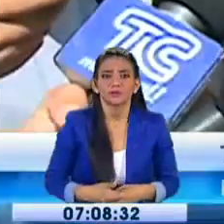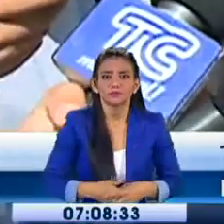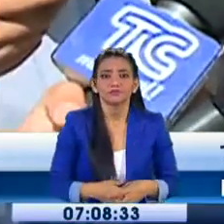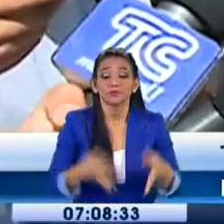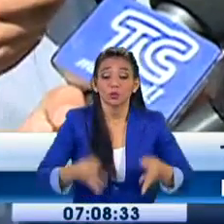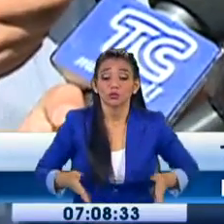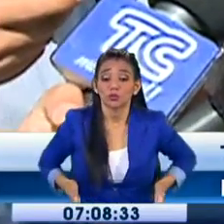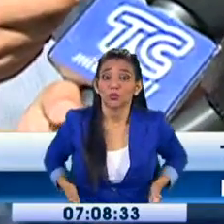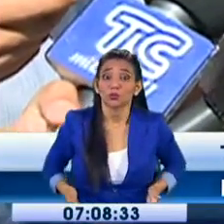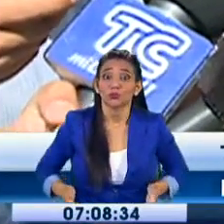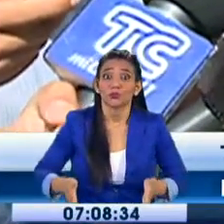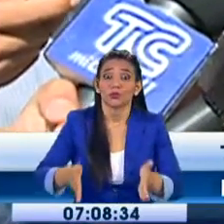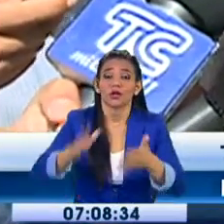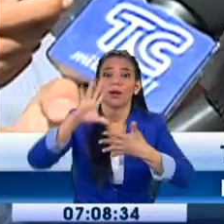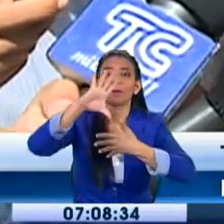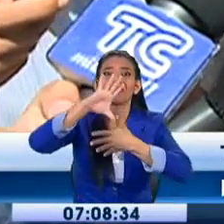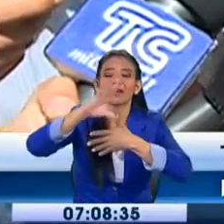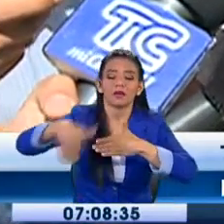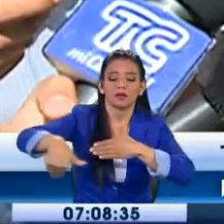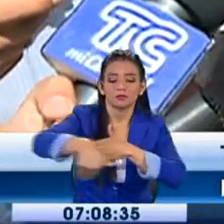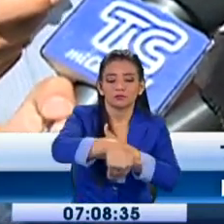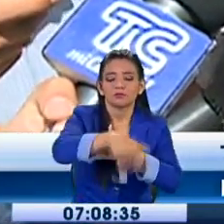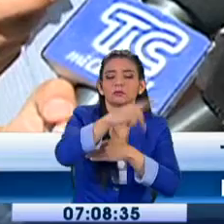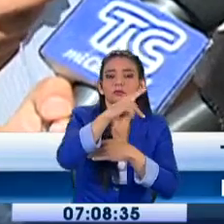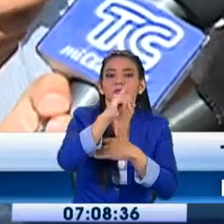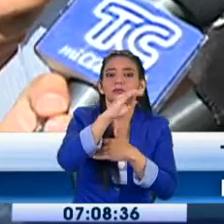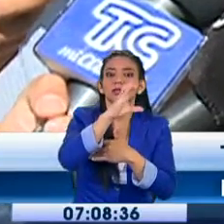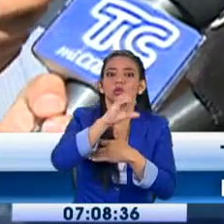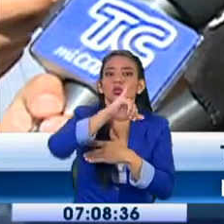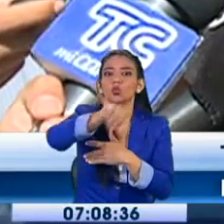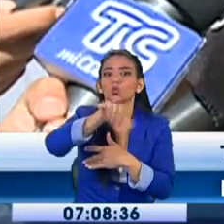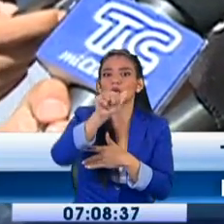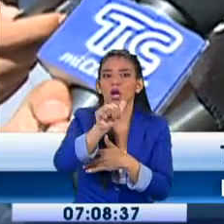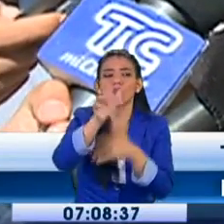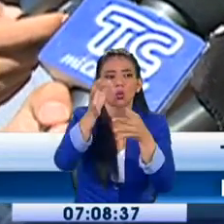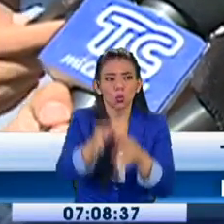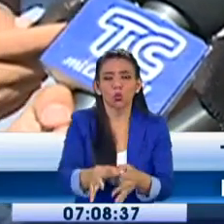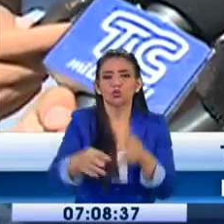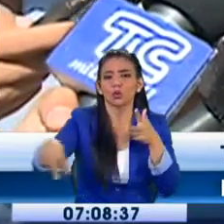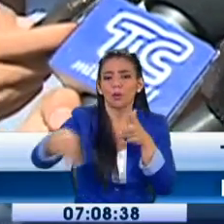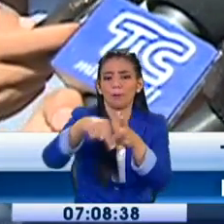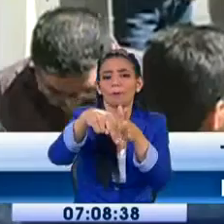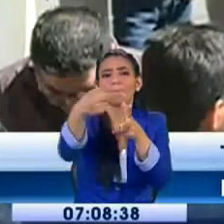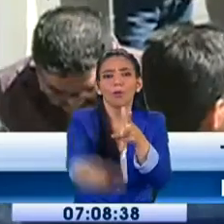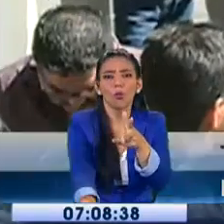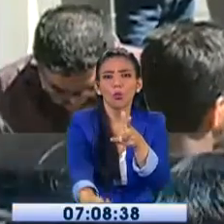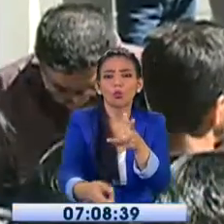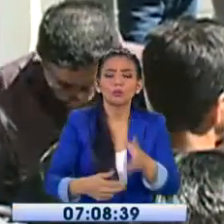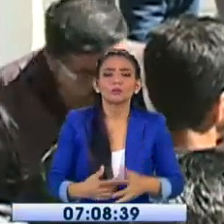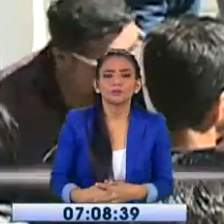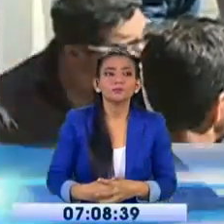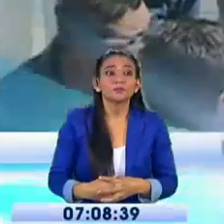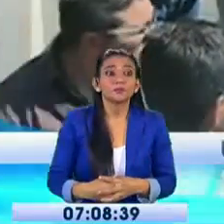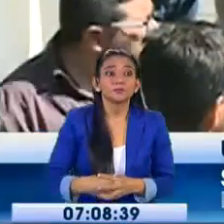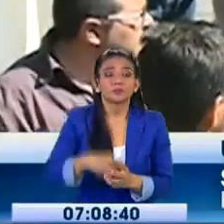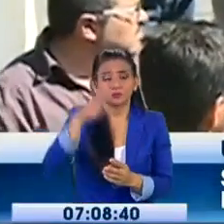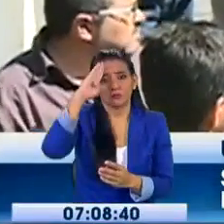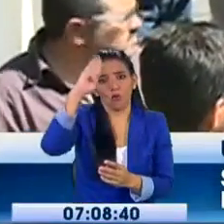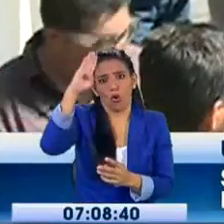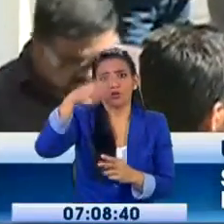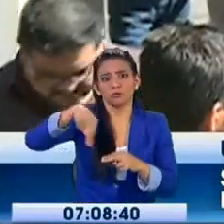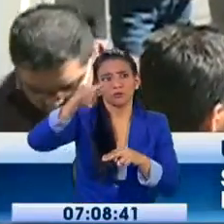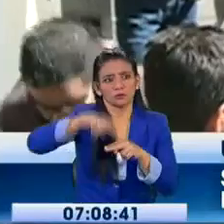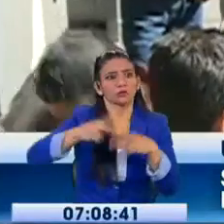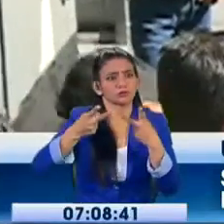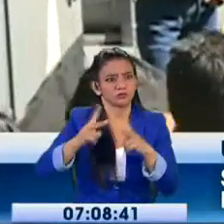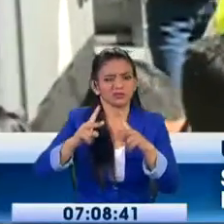Avenida América y calle Dijuja, pues ha suscitado un accidente de tránsito, ecología, atropello. Miembros de la Policía Nacional y